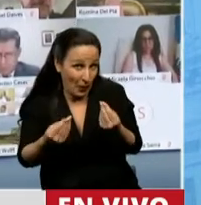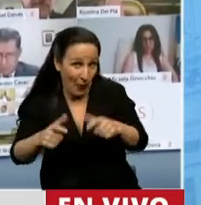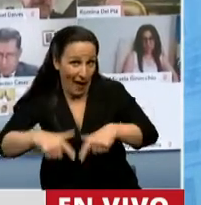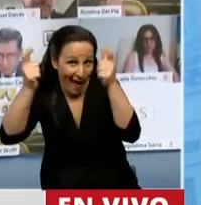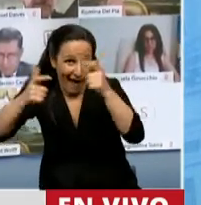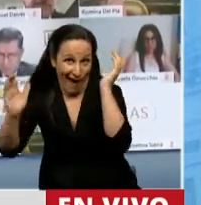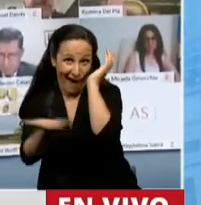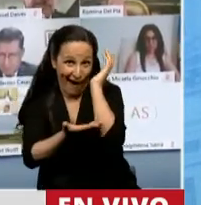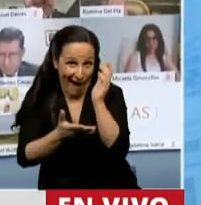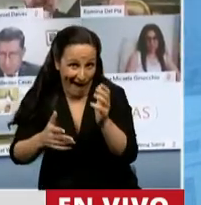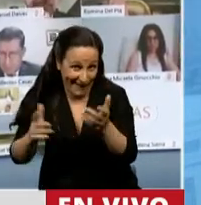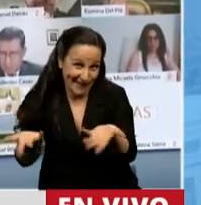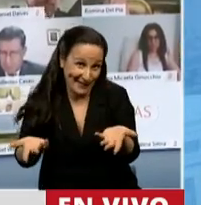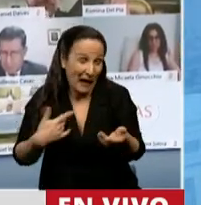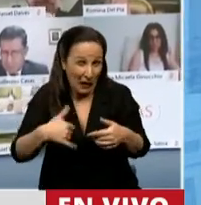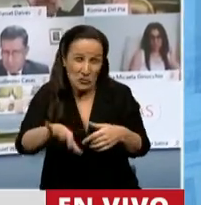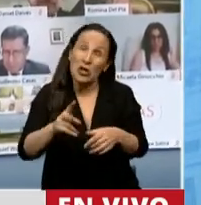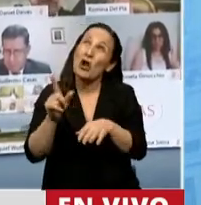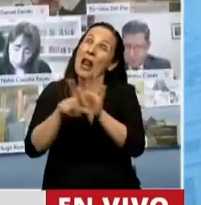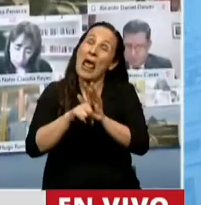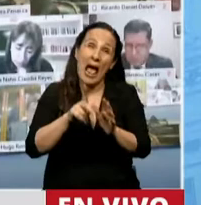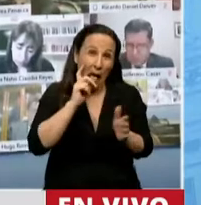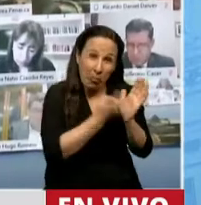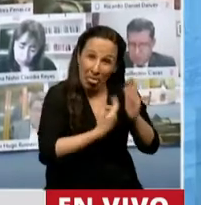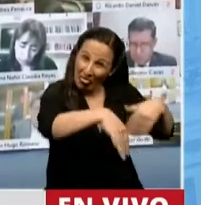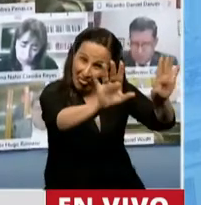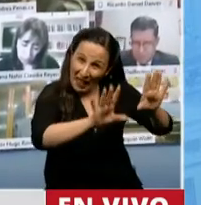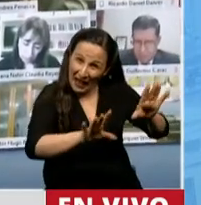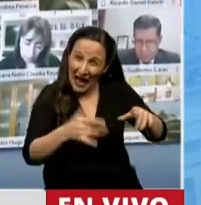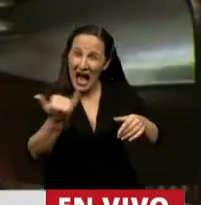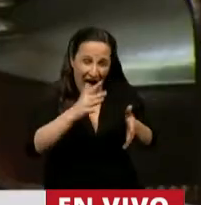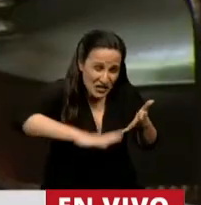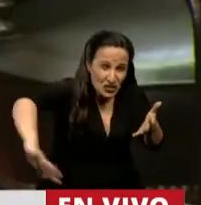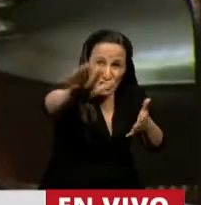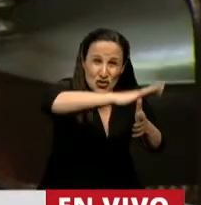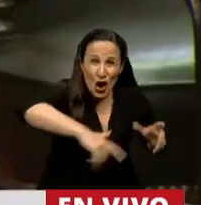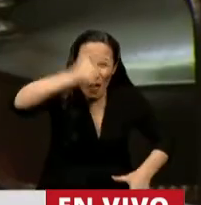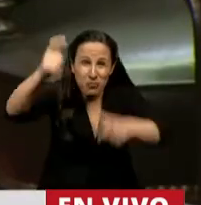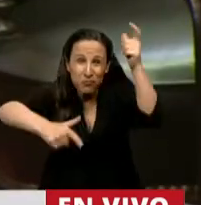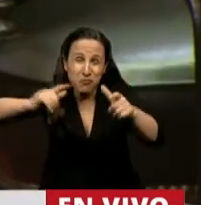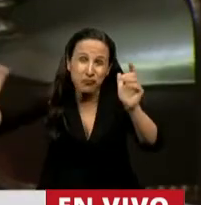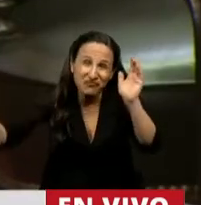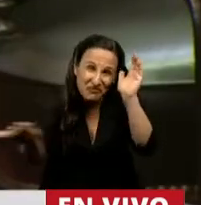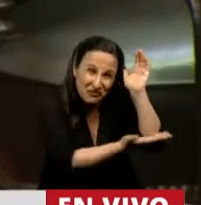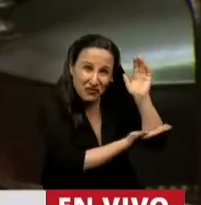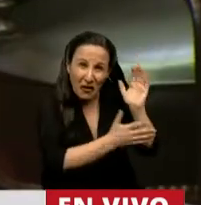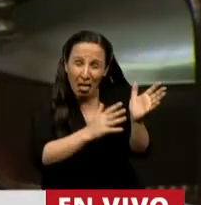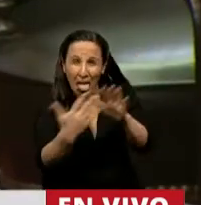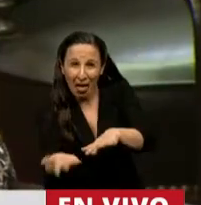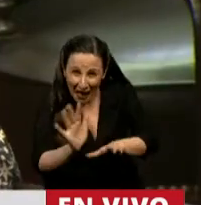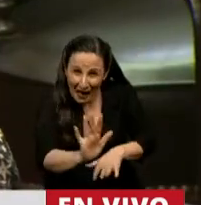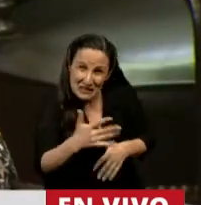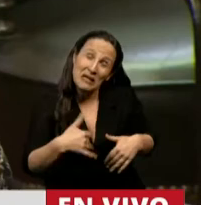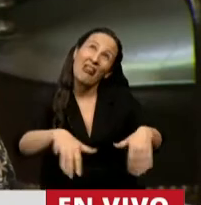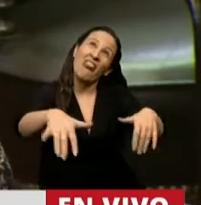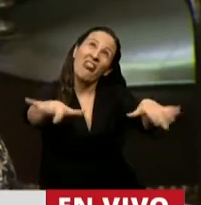bosques. Vamos a dejar que se siga talando y deforestando, como se está talando y deforestando en las provincias en este momento. La